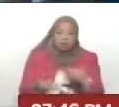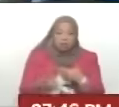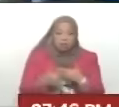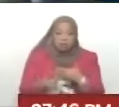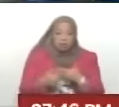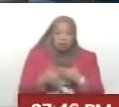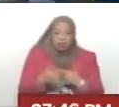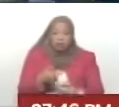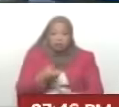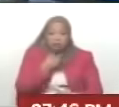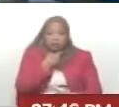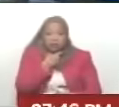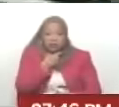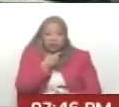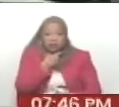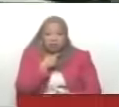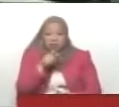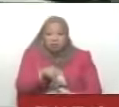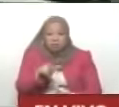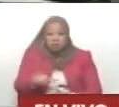Criminales. Exacto.